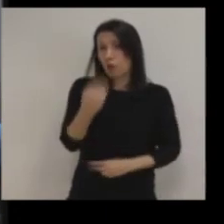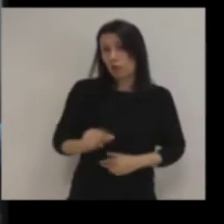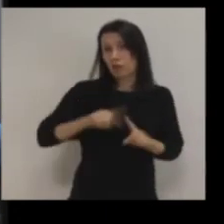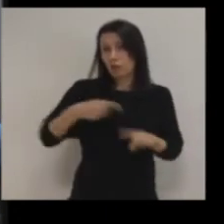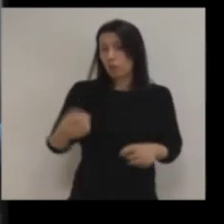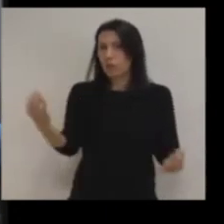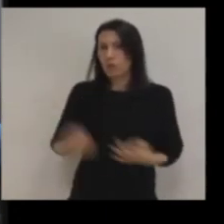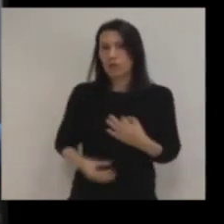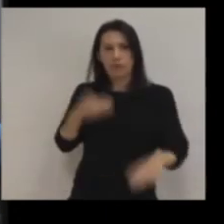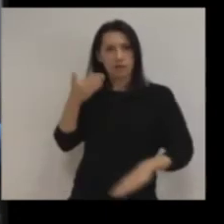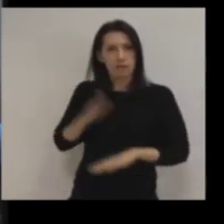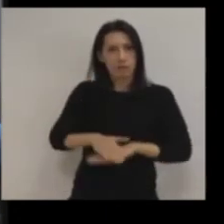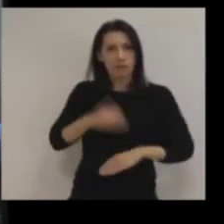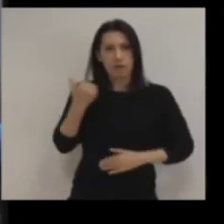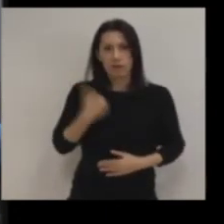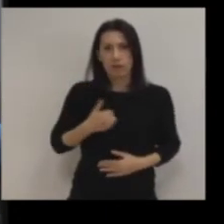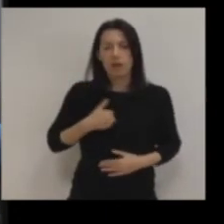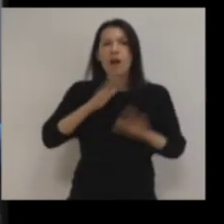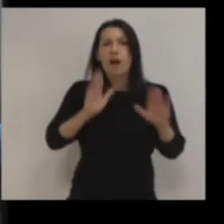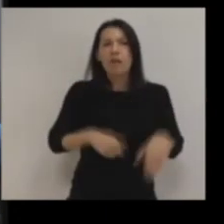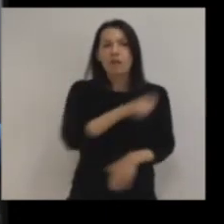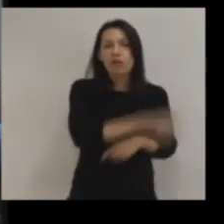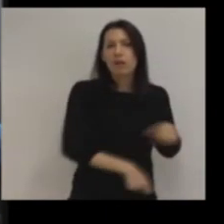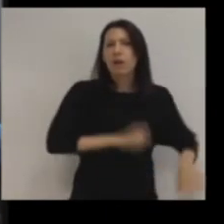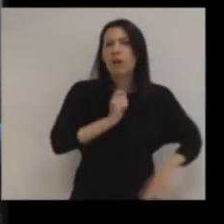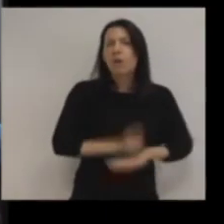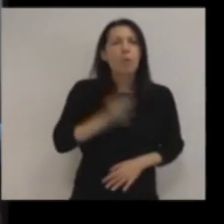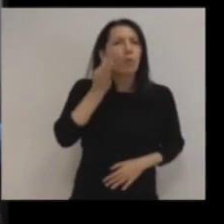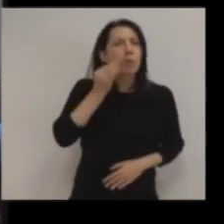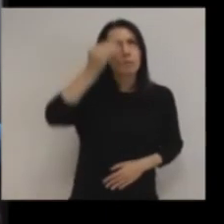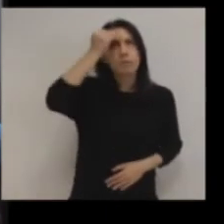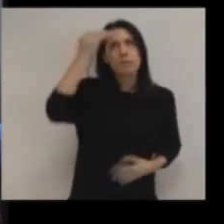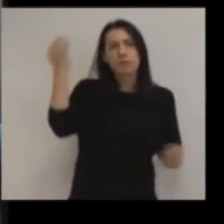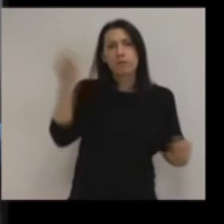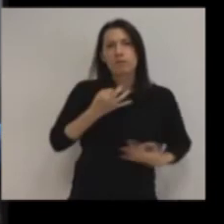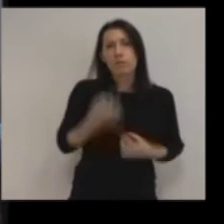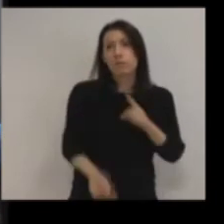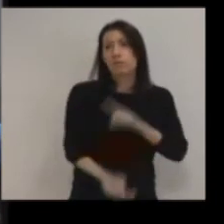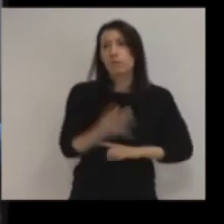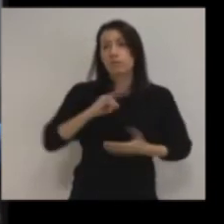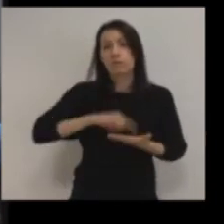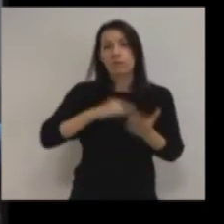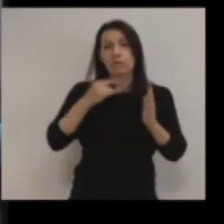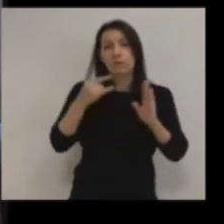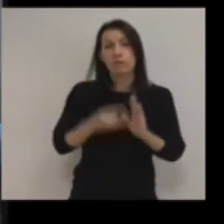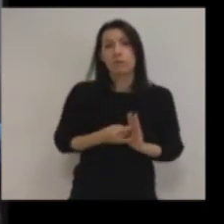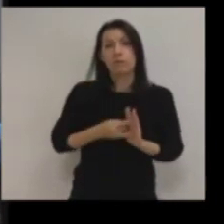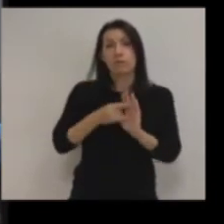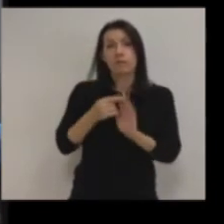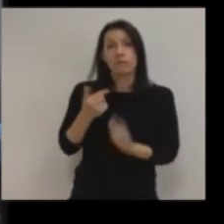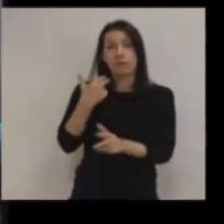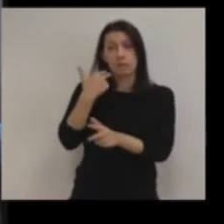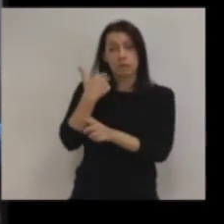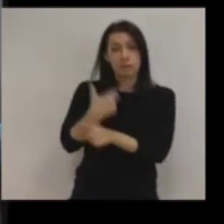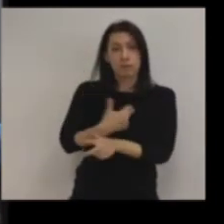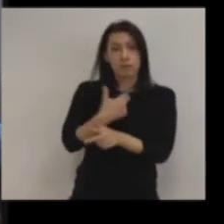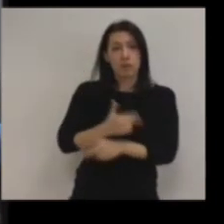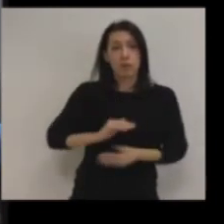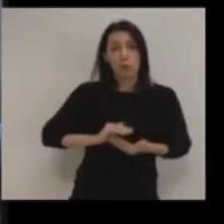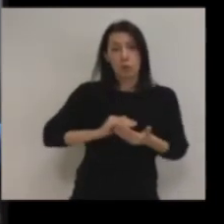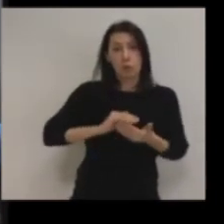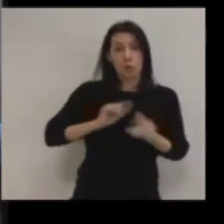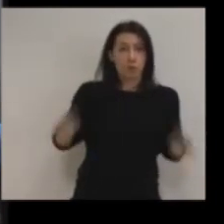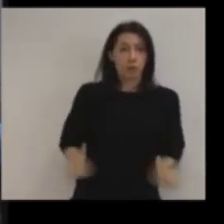en concreto a la juez? Pues este sistema de poner la webcam en uno de los